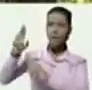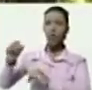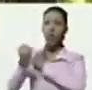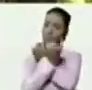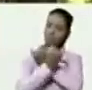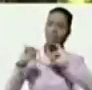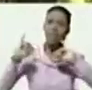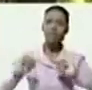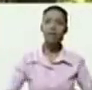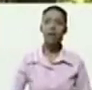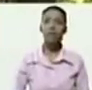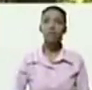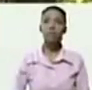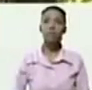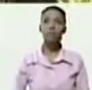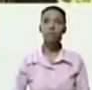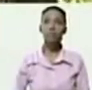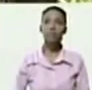independencia.